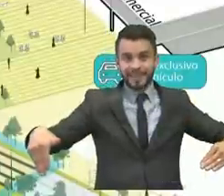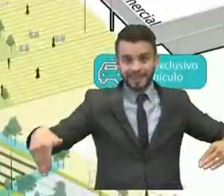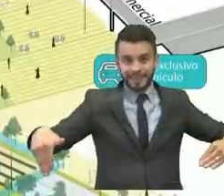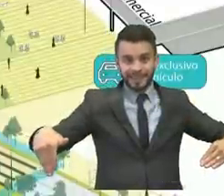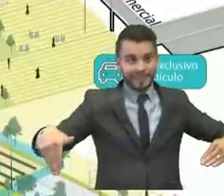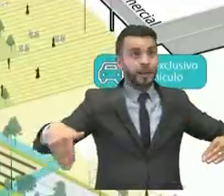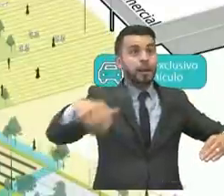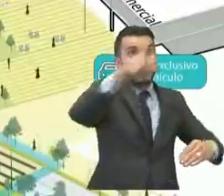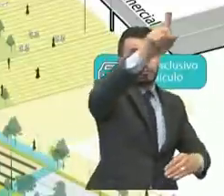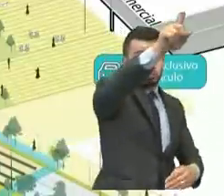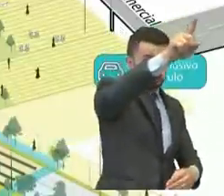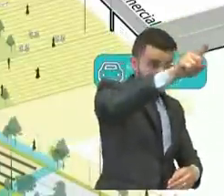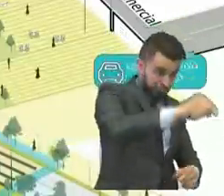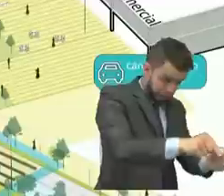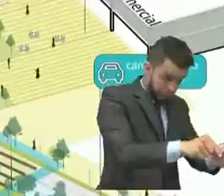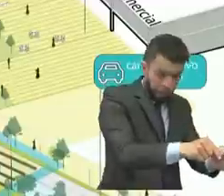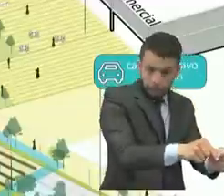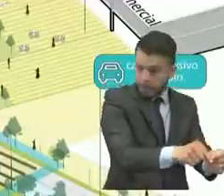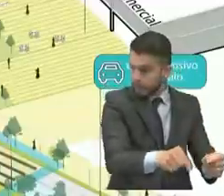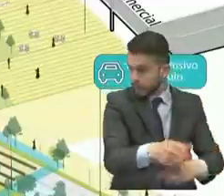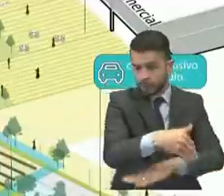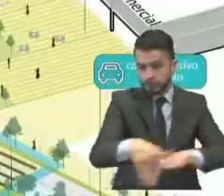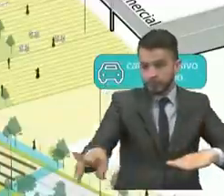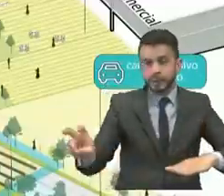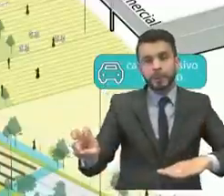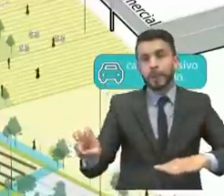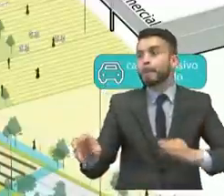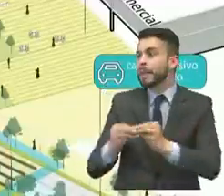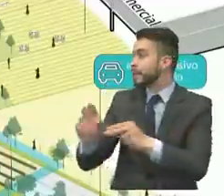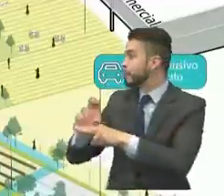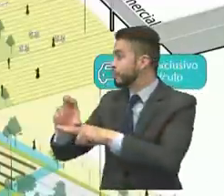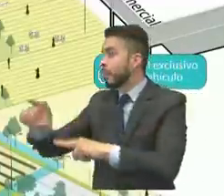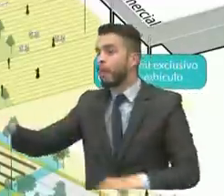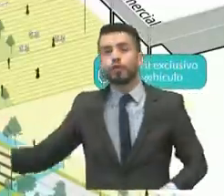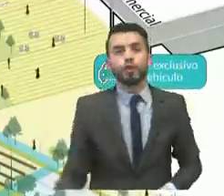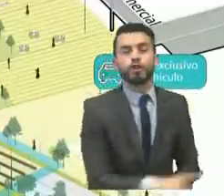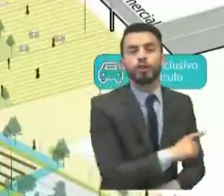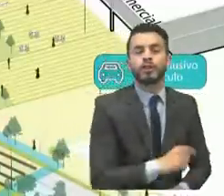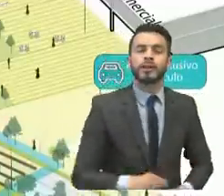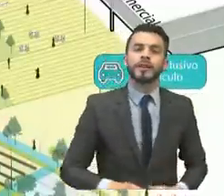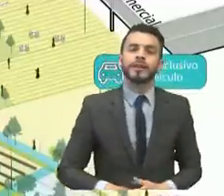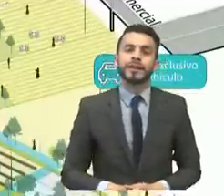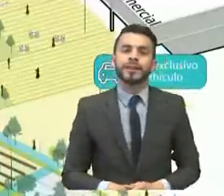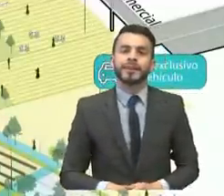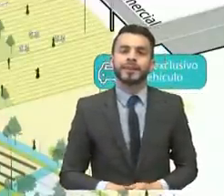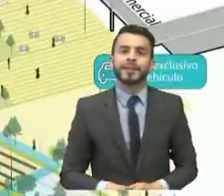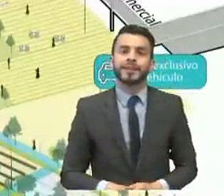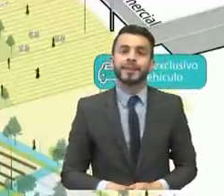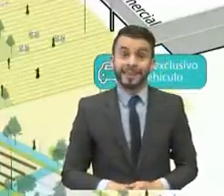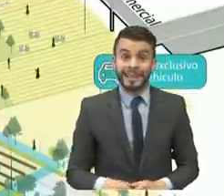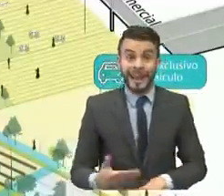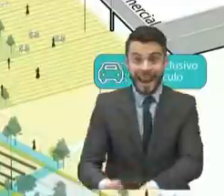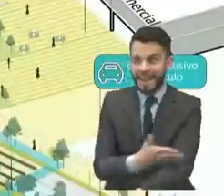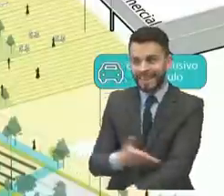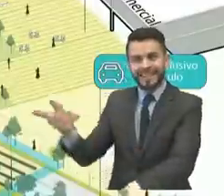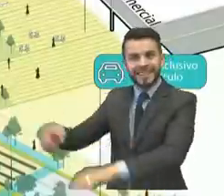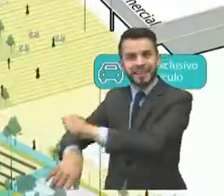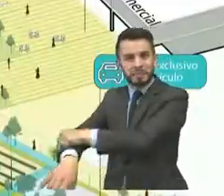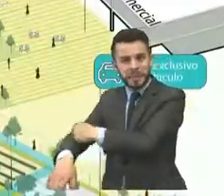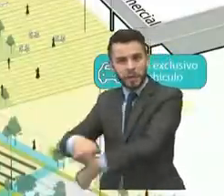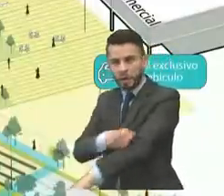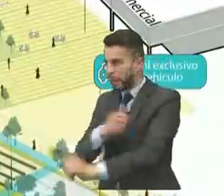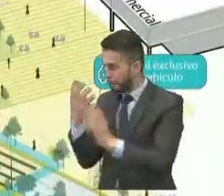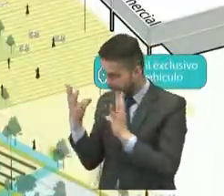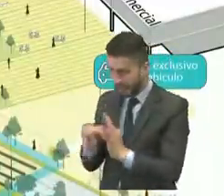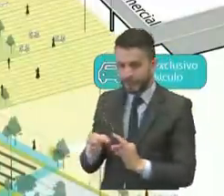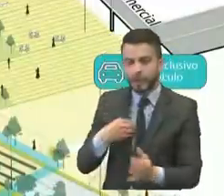corredor verde y el corredor férreo del norte, ¿cierto? Todo esto, que son predios que compramos, que no